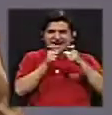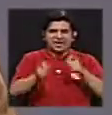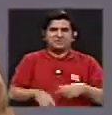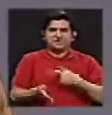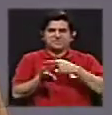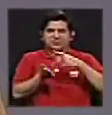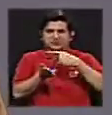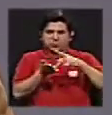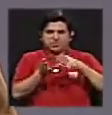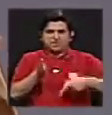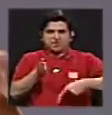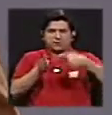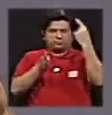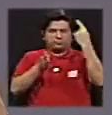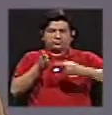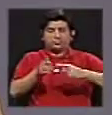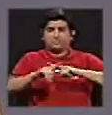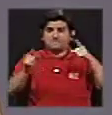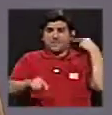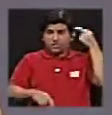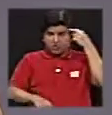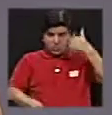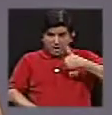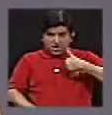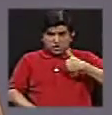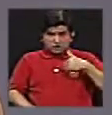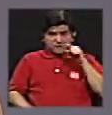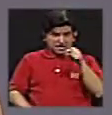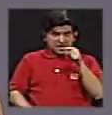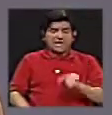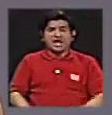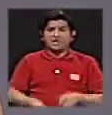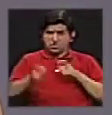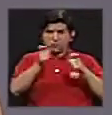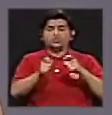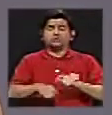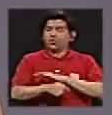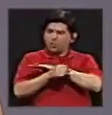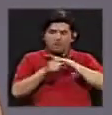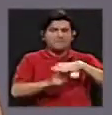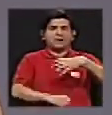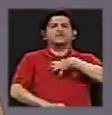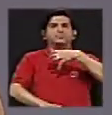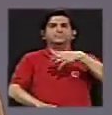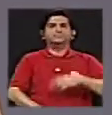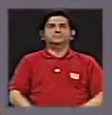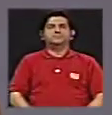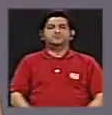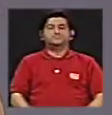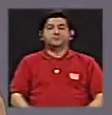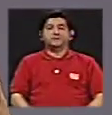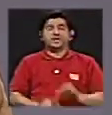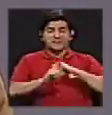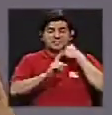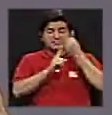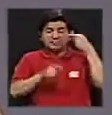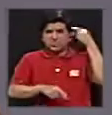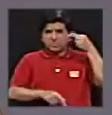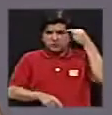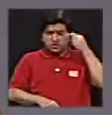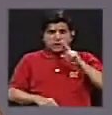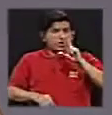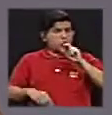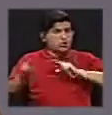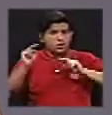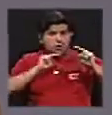peajes. Pero el Estado no deja de tener posesión sobre el bien. En este caso, la posición del Estado de que si no se